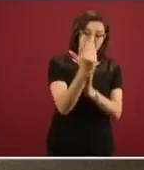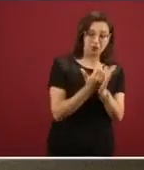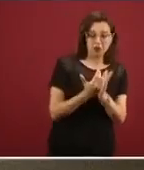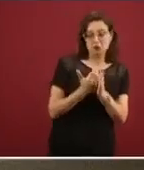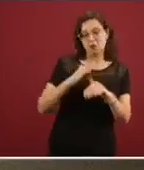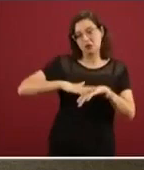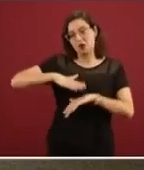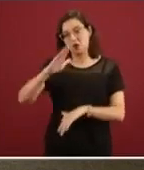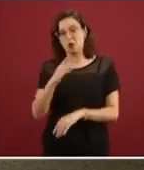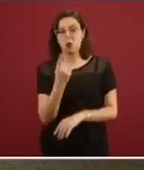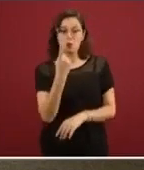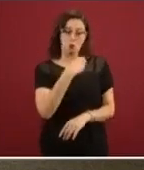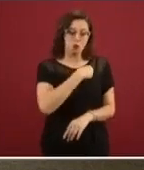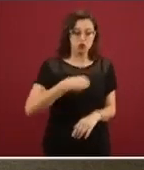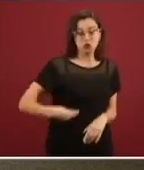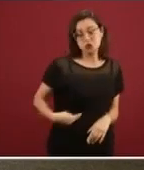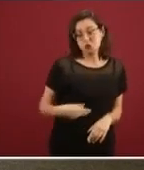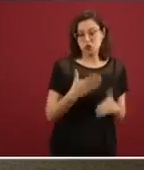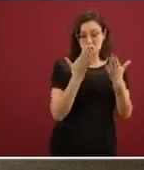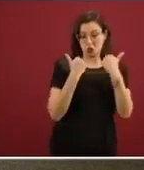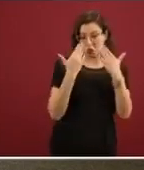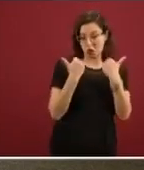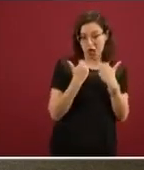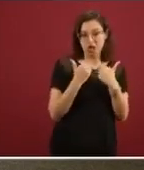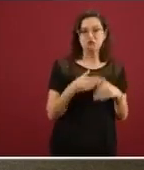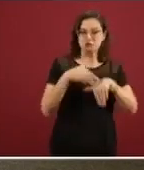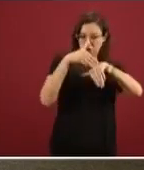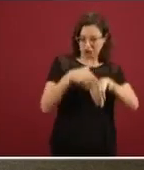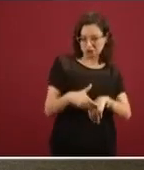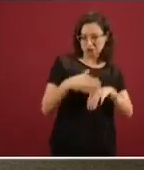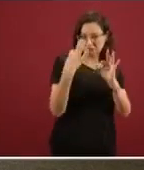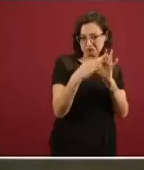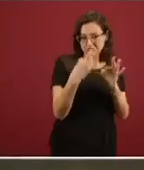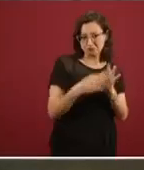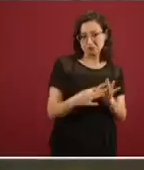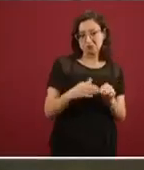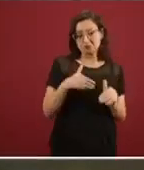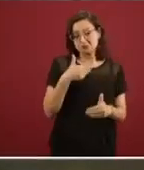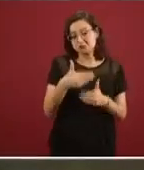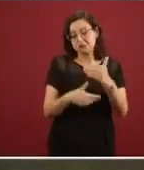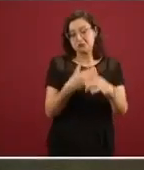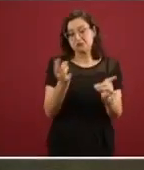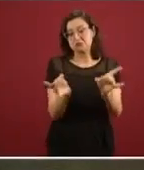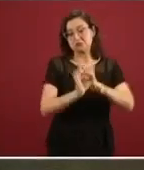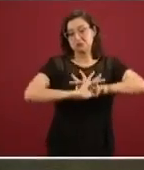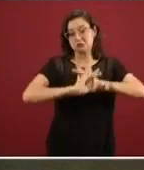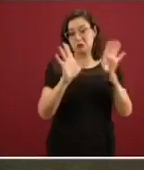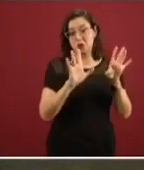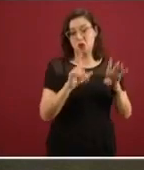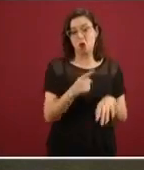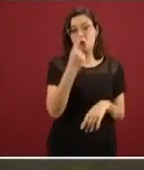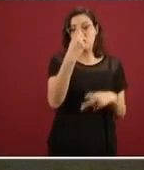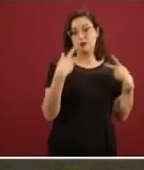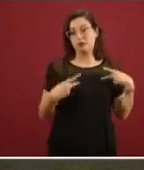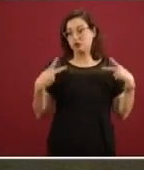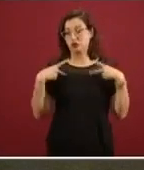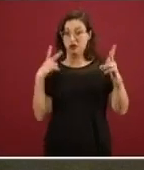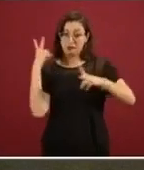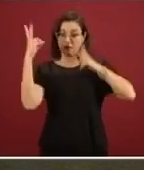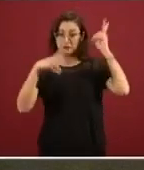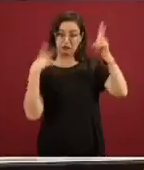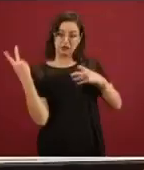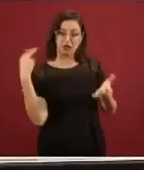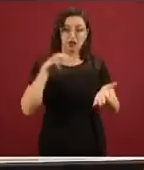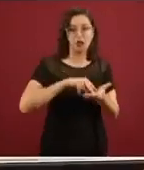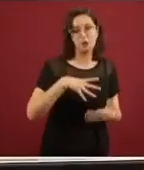un municipio que hoy tenga un riesgo bajo porque está siguiendo las medidas, pero puede ser que de repente exista alguien que visita ese lugar. Esto